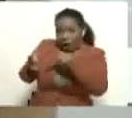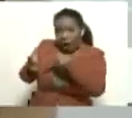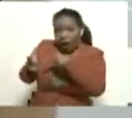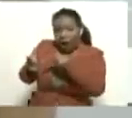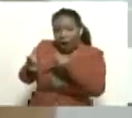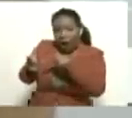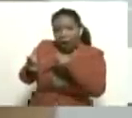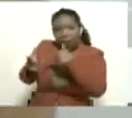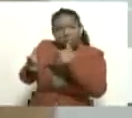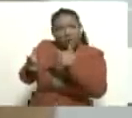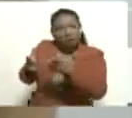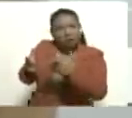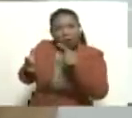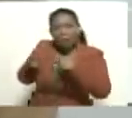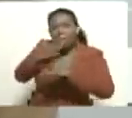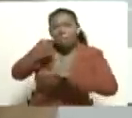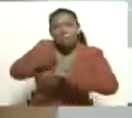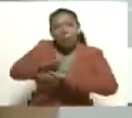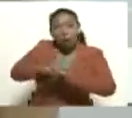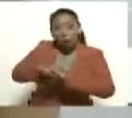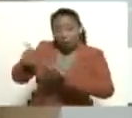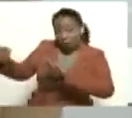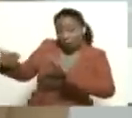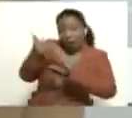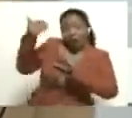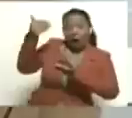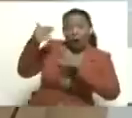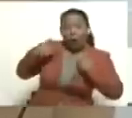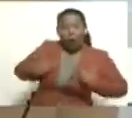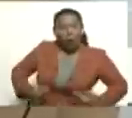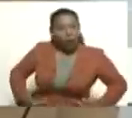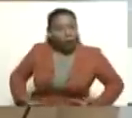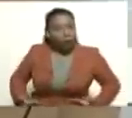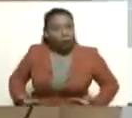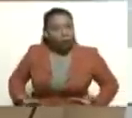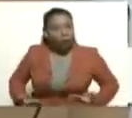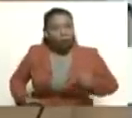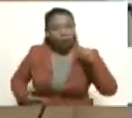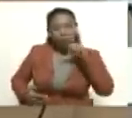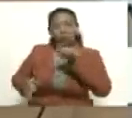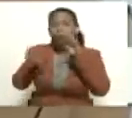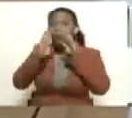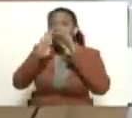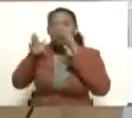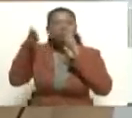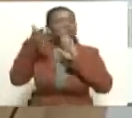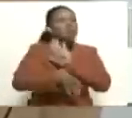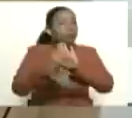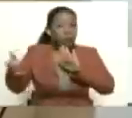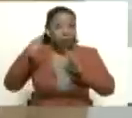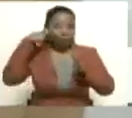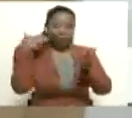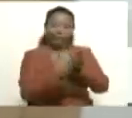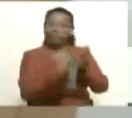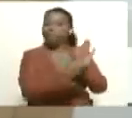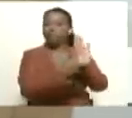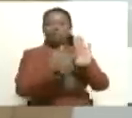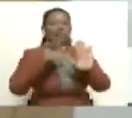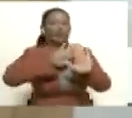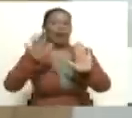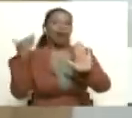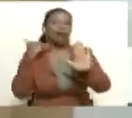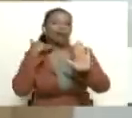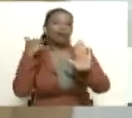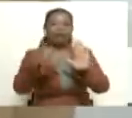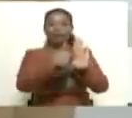en este caso un delito de lesa humanidad, esa confesión se convierte en prueba. Si